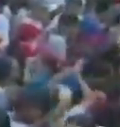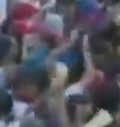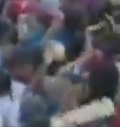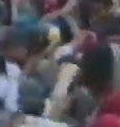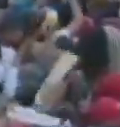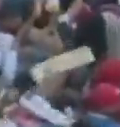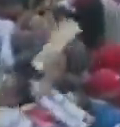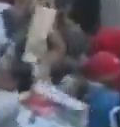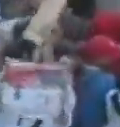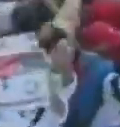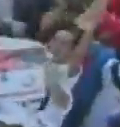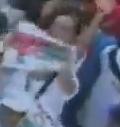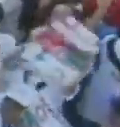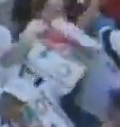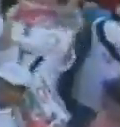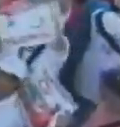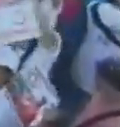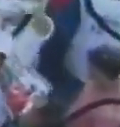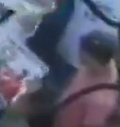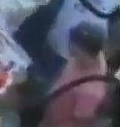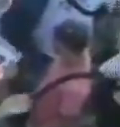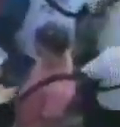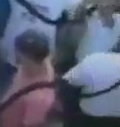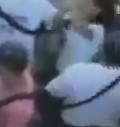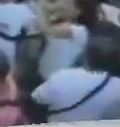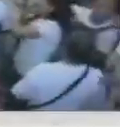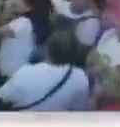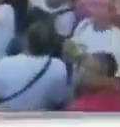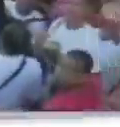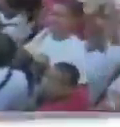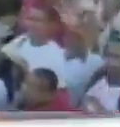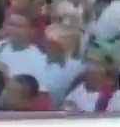Y de verdad, presidente, la demostración de amor